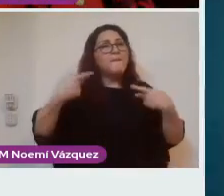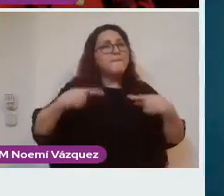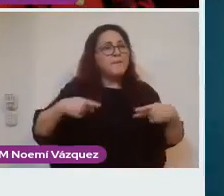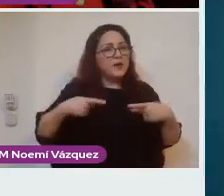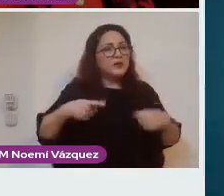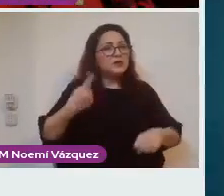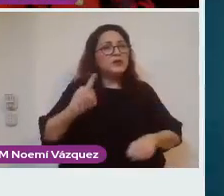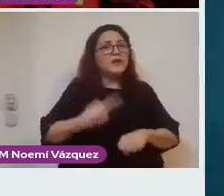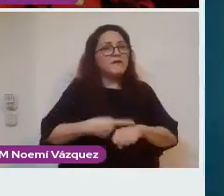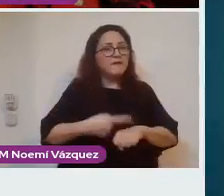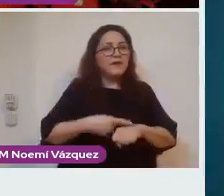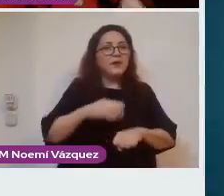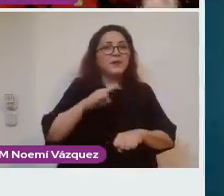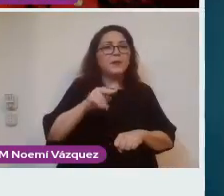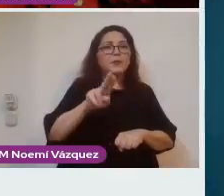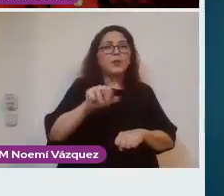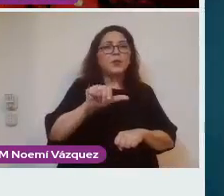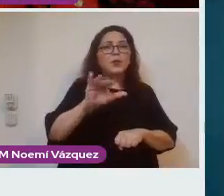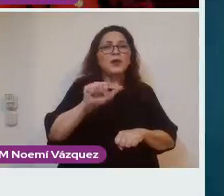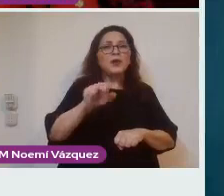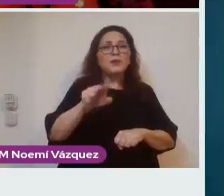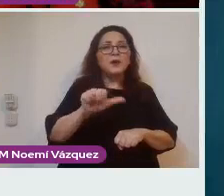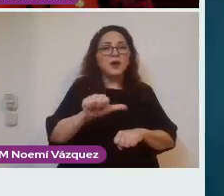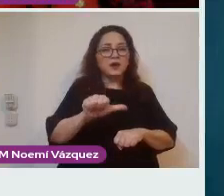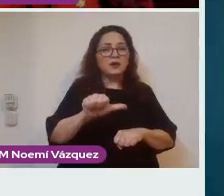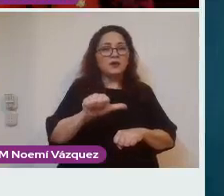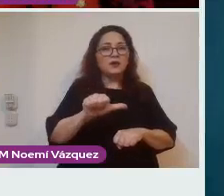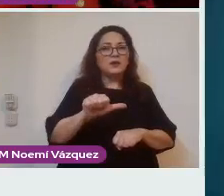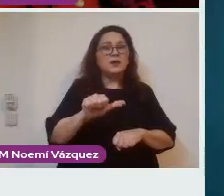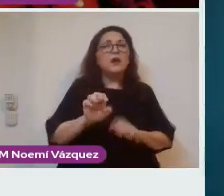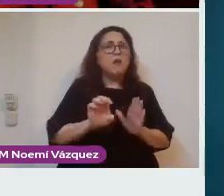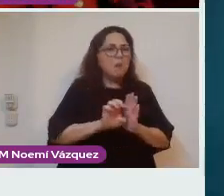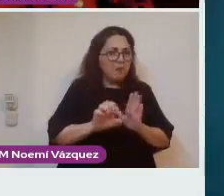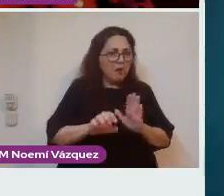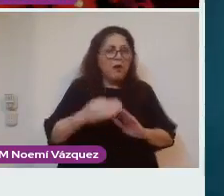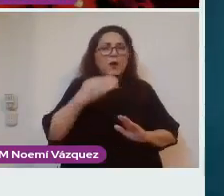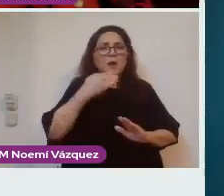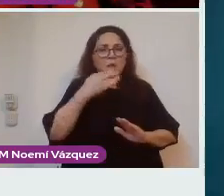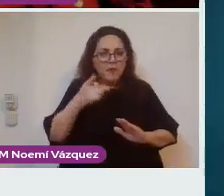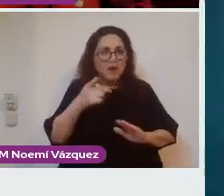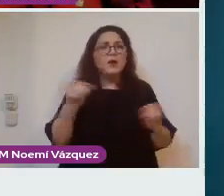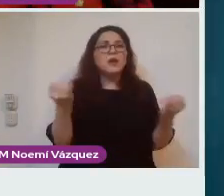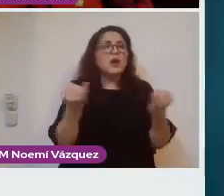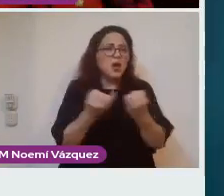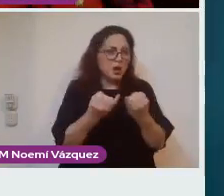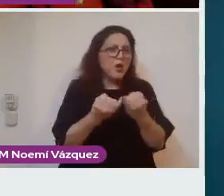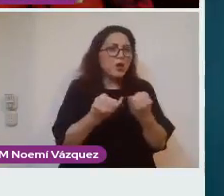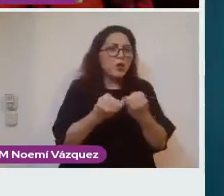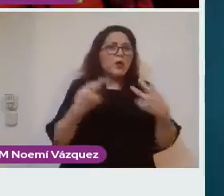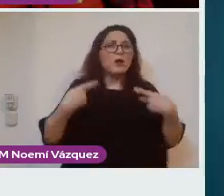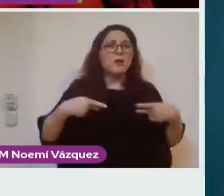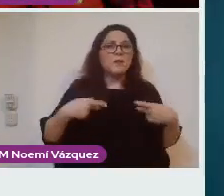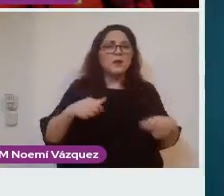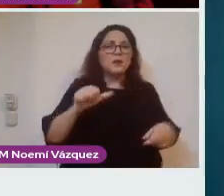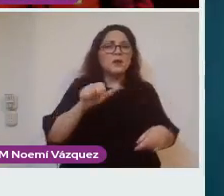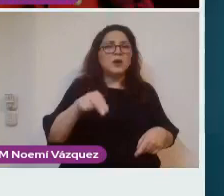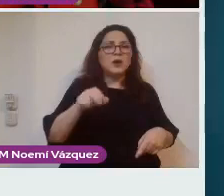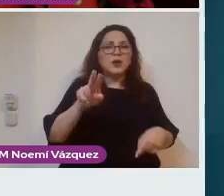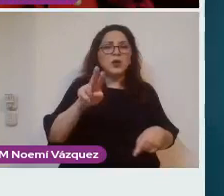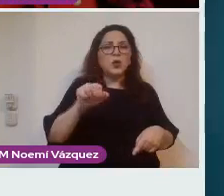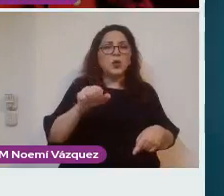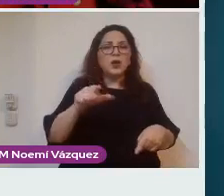que también hablaremos de eso, a un medio donde se sentía tan rechazada, tan reprimida, que no pertenecía,